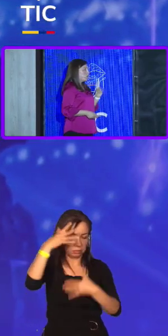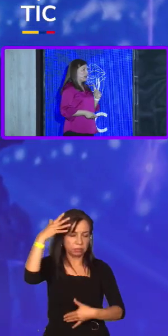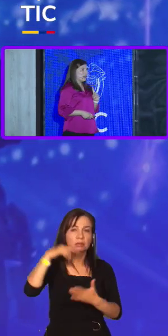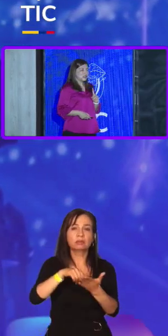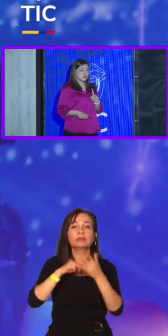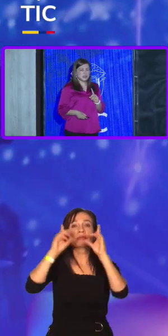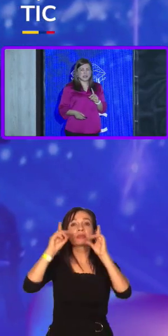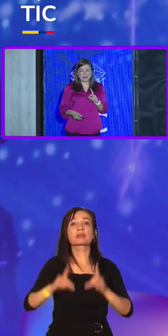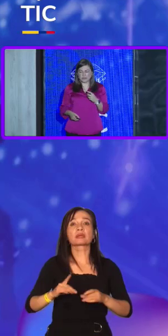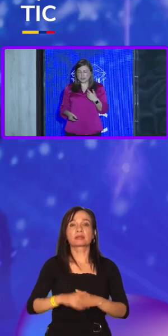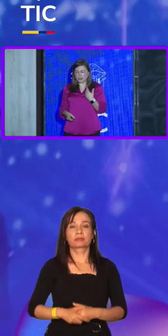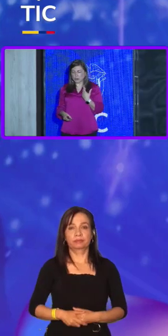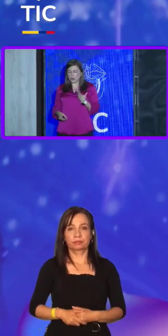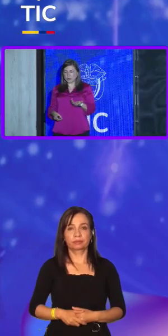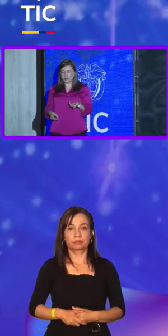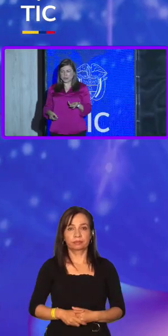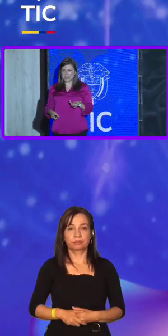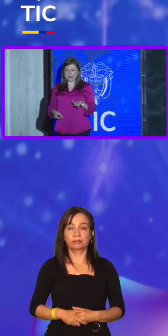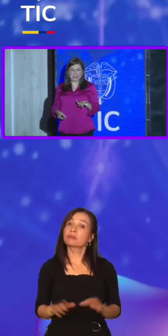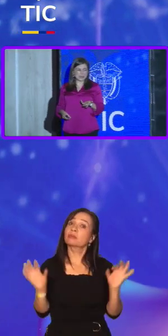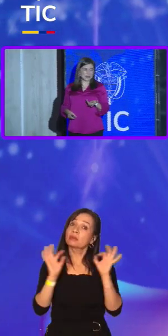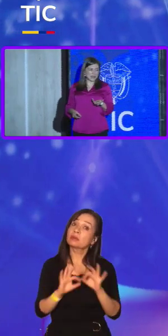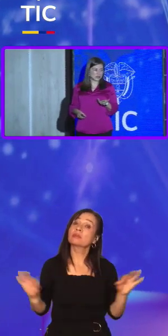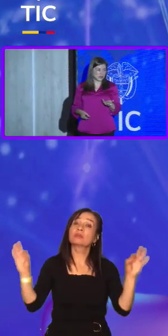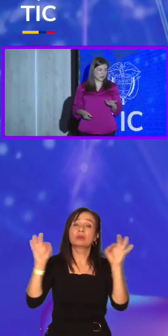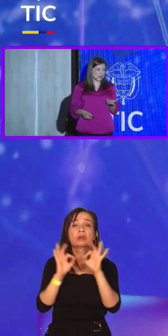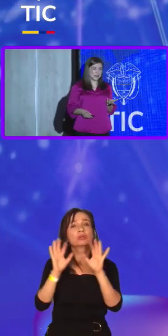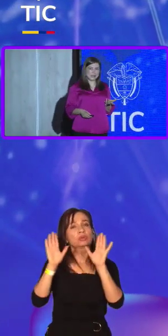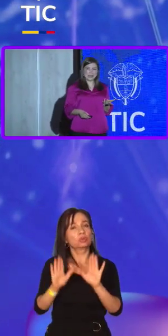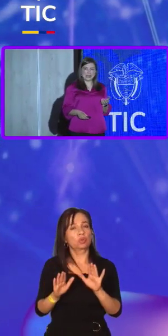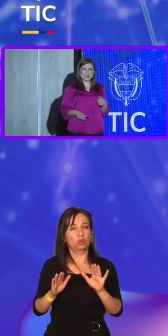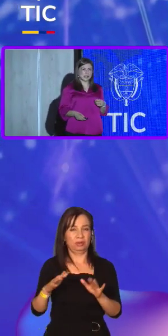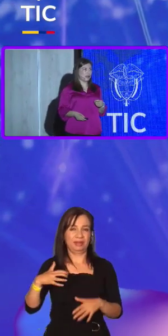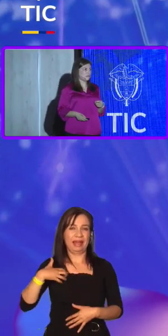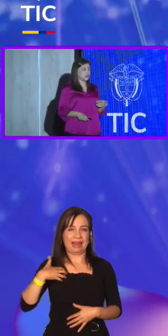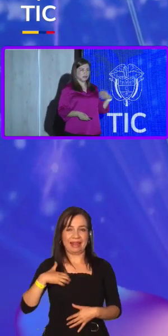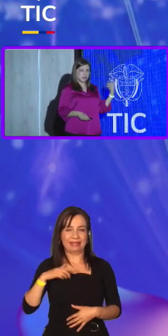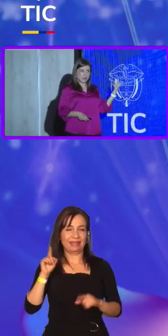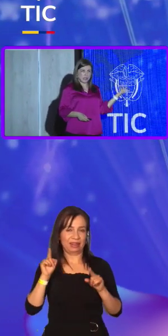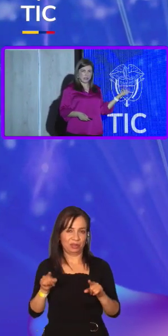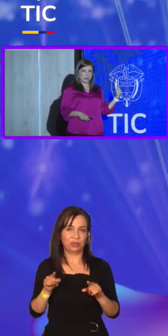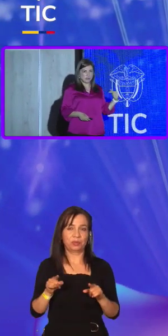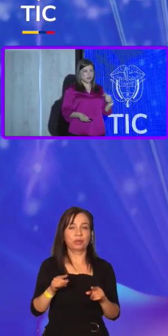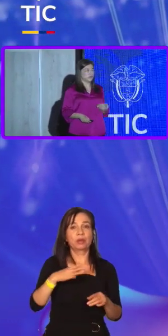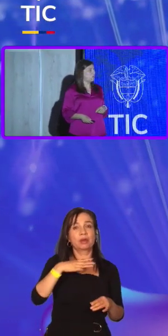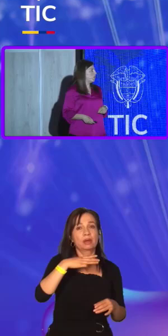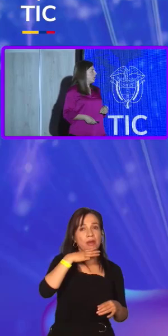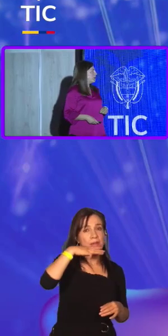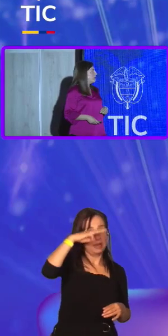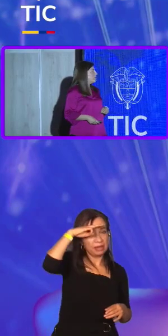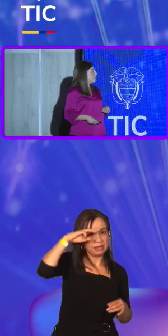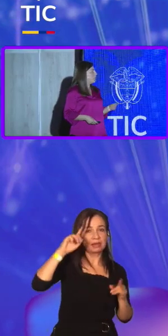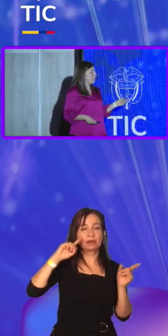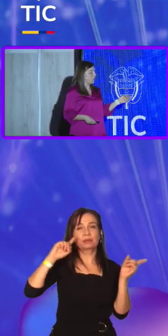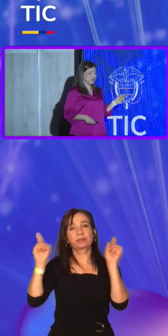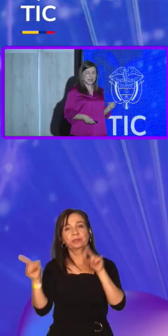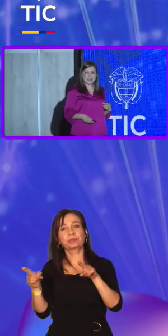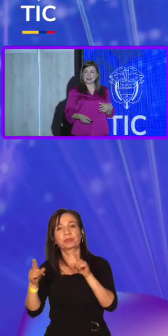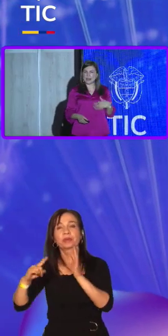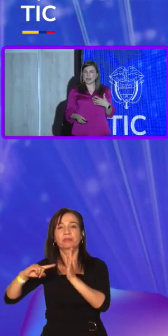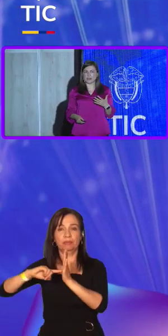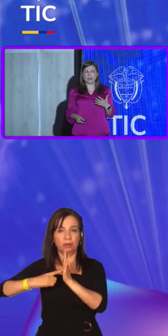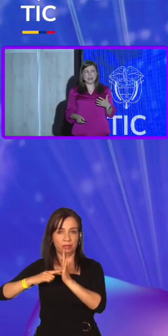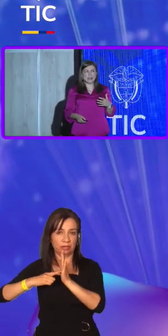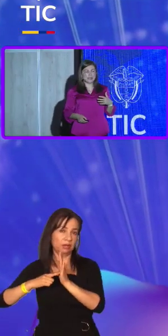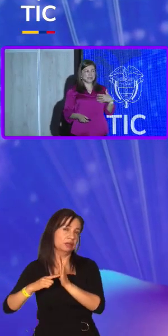datos? Una de las cosas que resultó muy importante en este caso de Argentina es que tanto Medellín